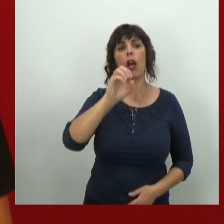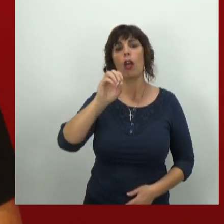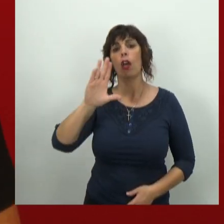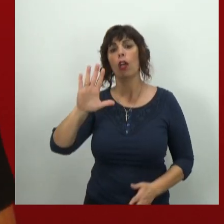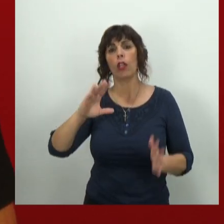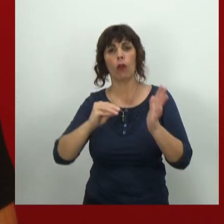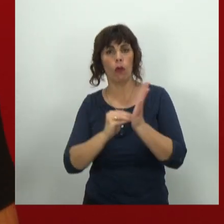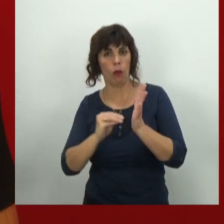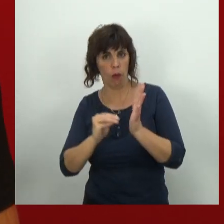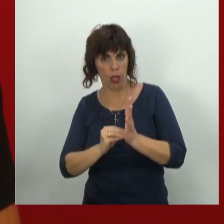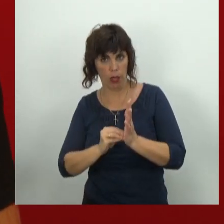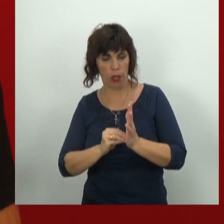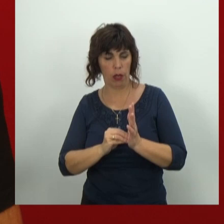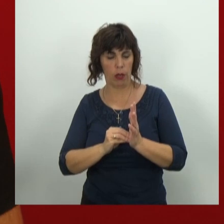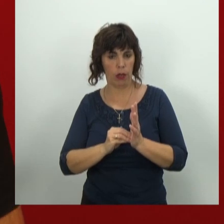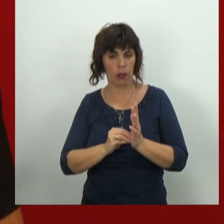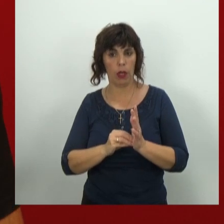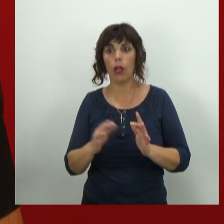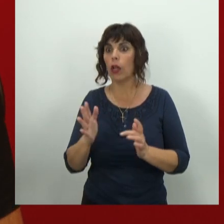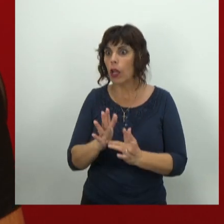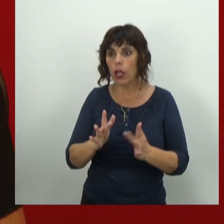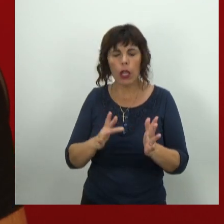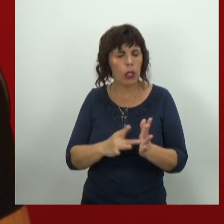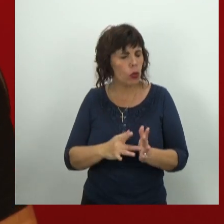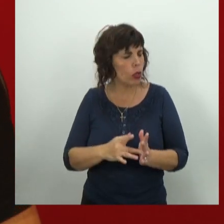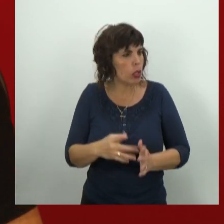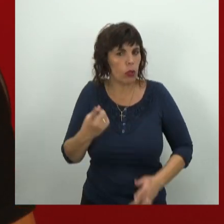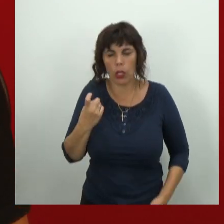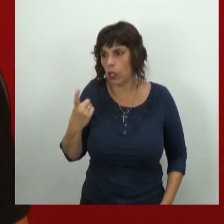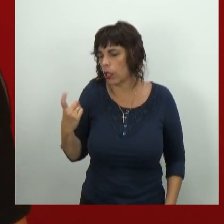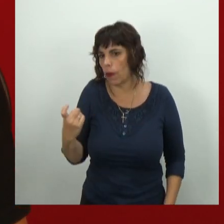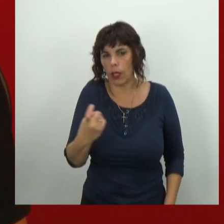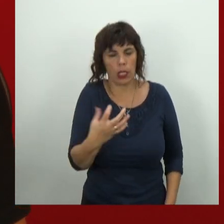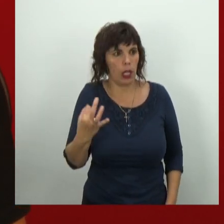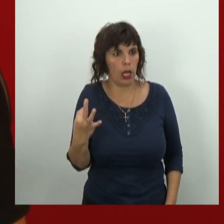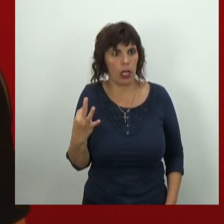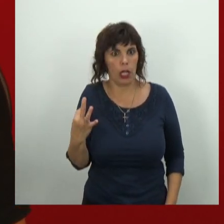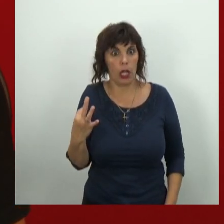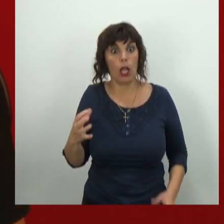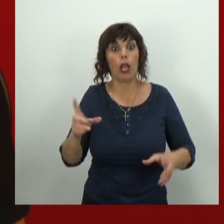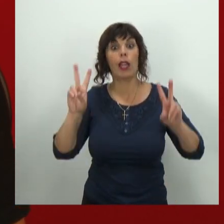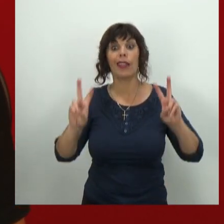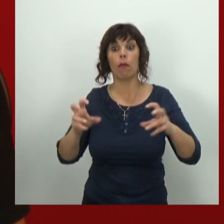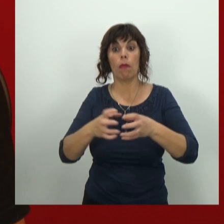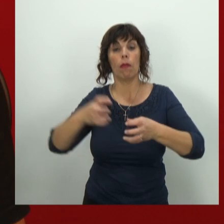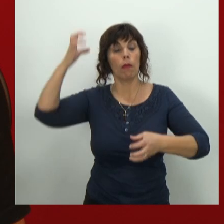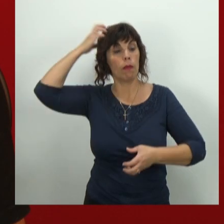Para Jesucristo era una gran necesidad hablar del reino de Dios.